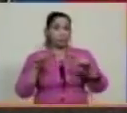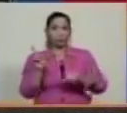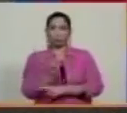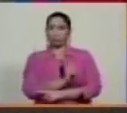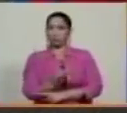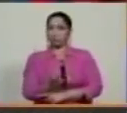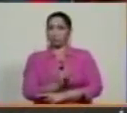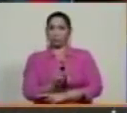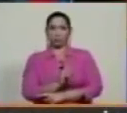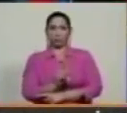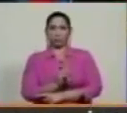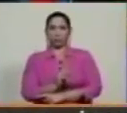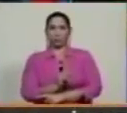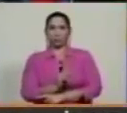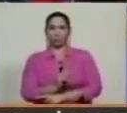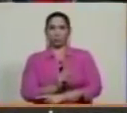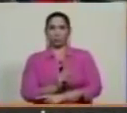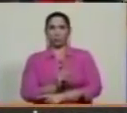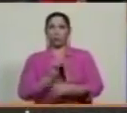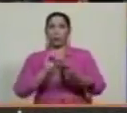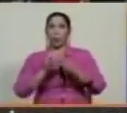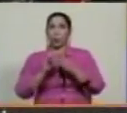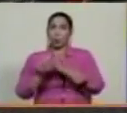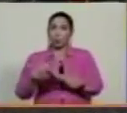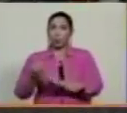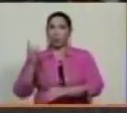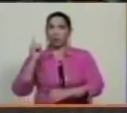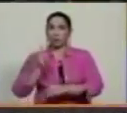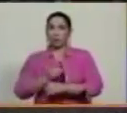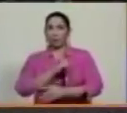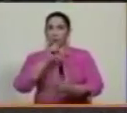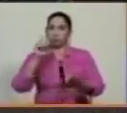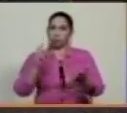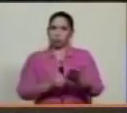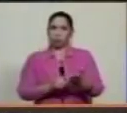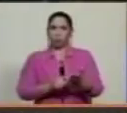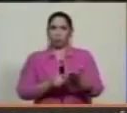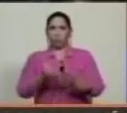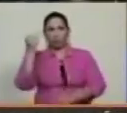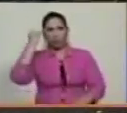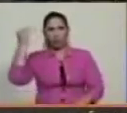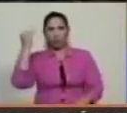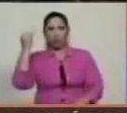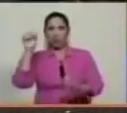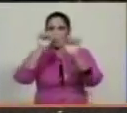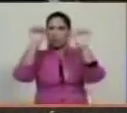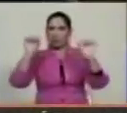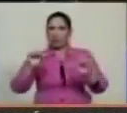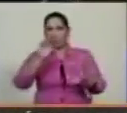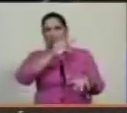Eso no debe perderse. Porque las comunas deberían ser el complemento ideal del sistema de los CLAC.